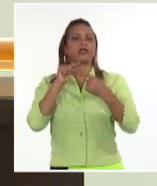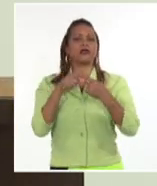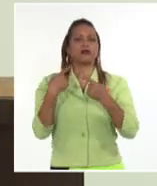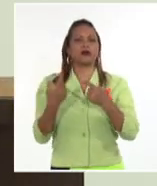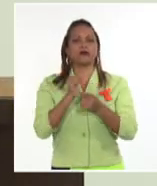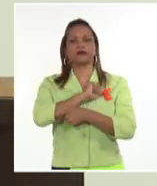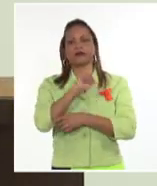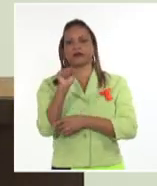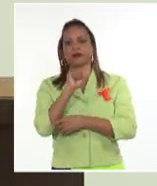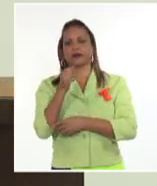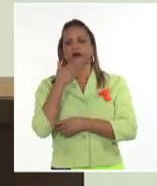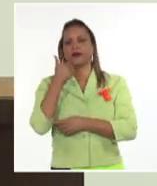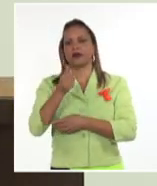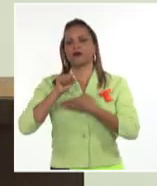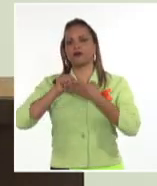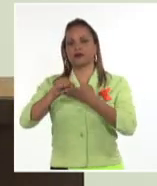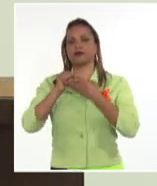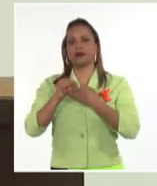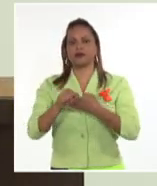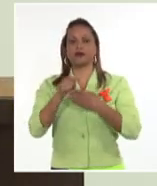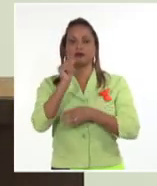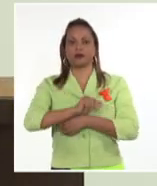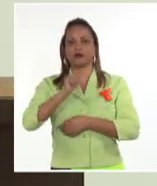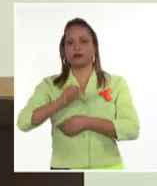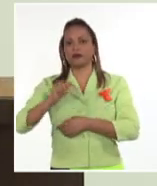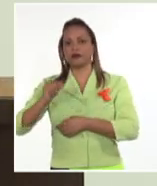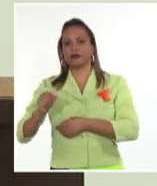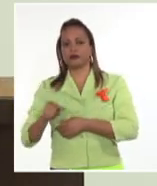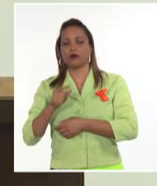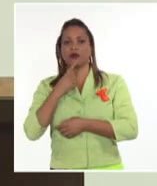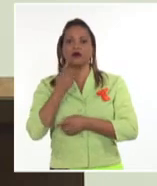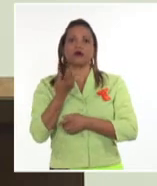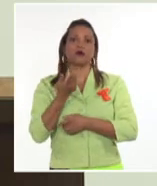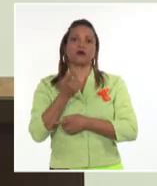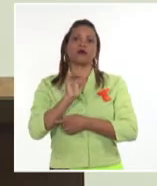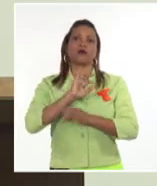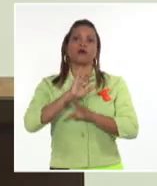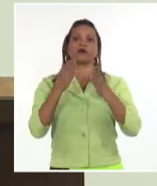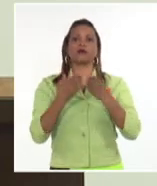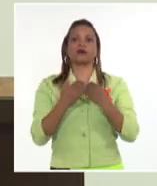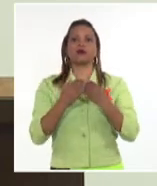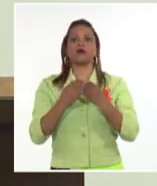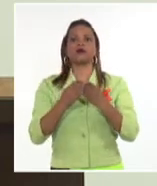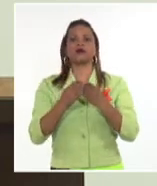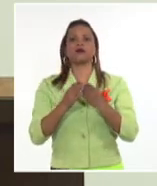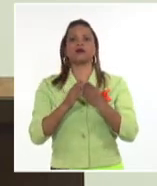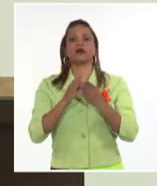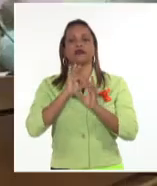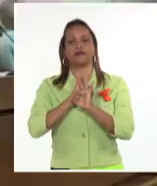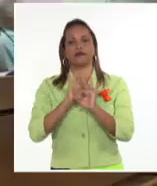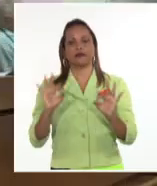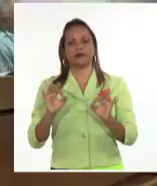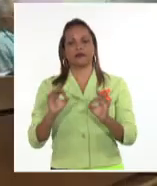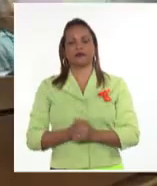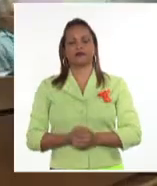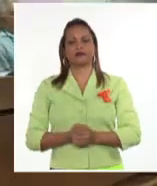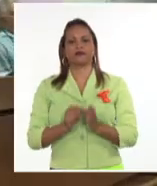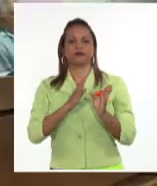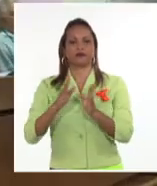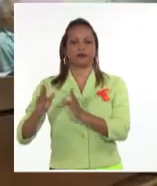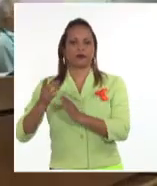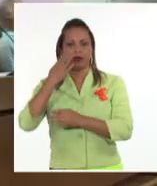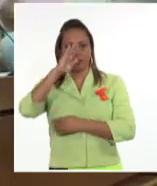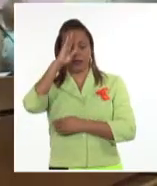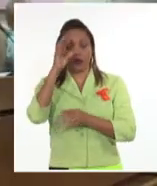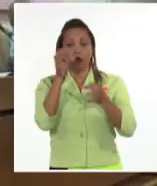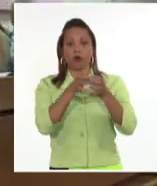prestar los servicios a los ciudadanos con el máximo de diligencia y eficacia. Por la parte cubana, la